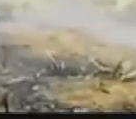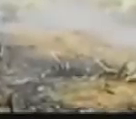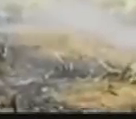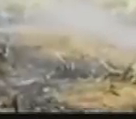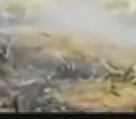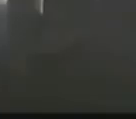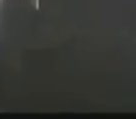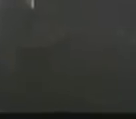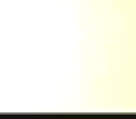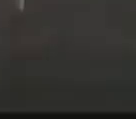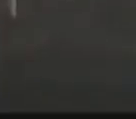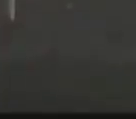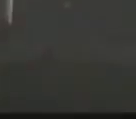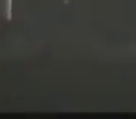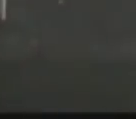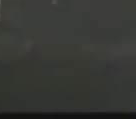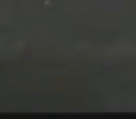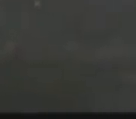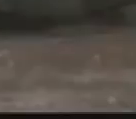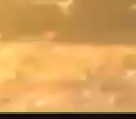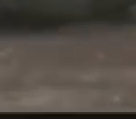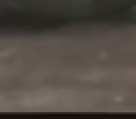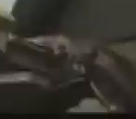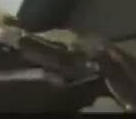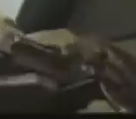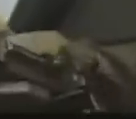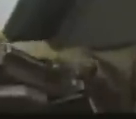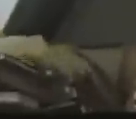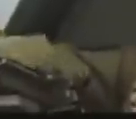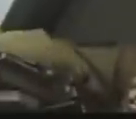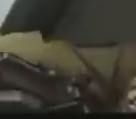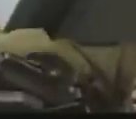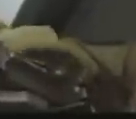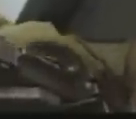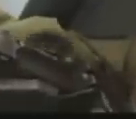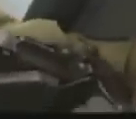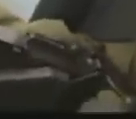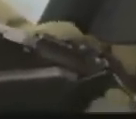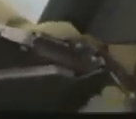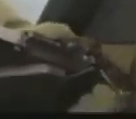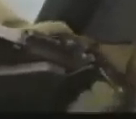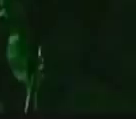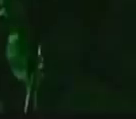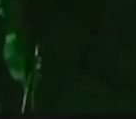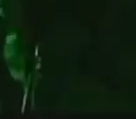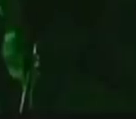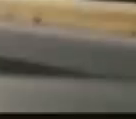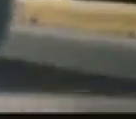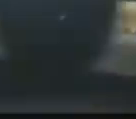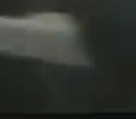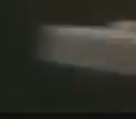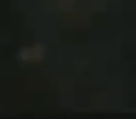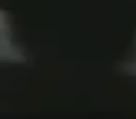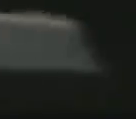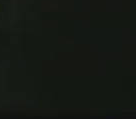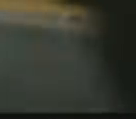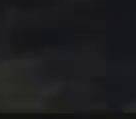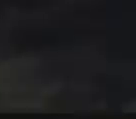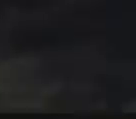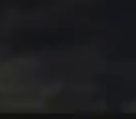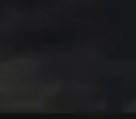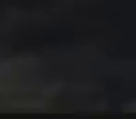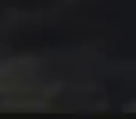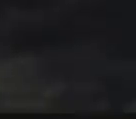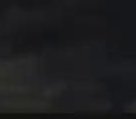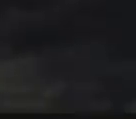soberanía y defensa del territorio nacional. No a la injerencia. Con estos valores patrios, desde muy temprano,